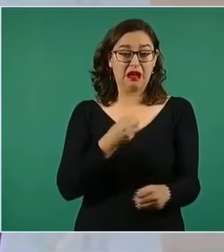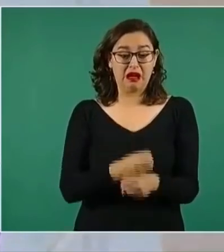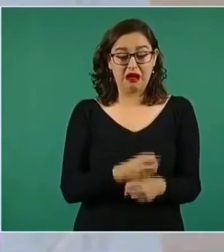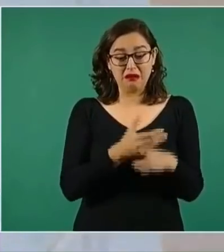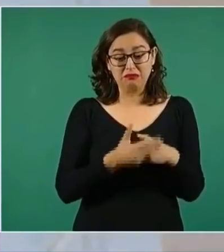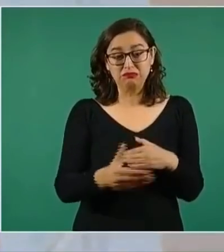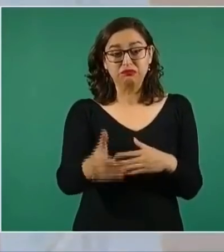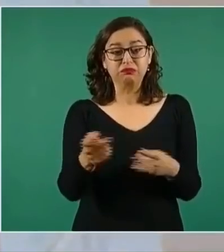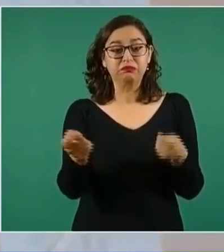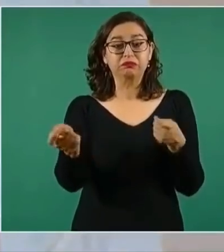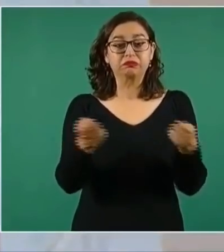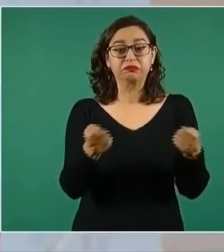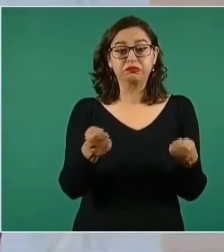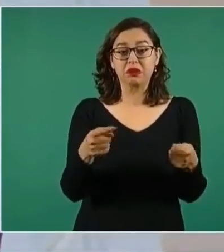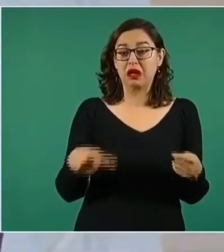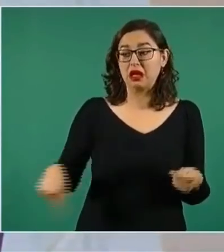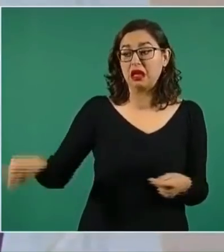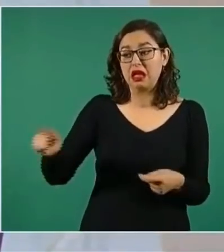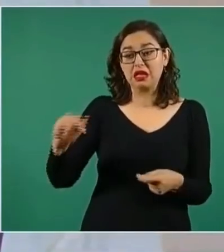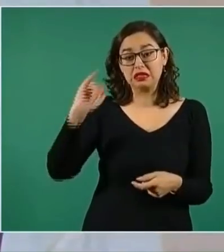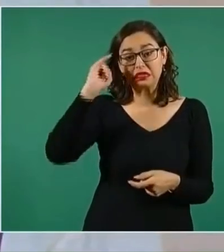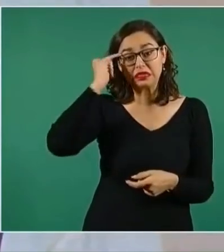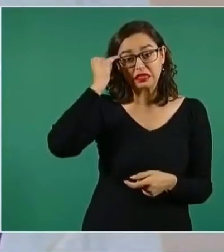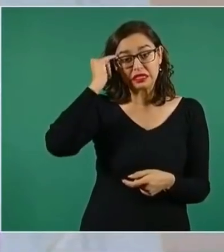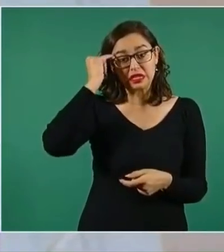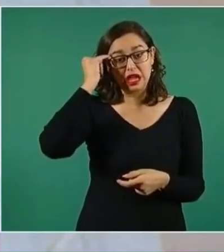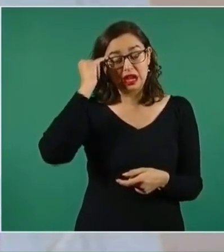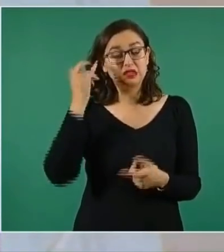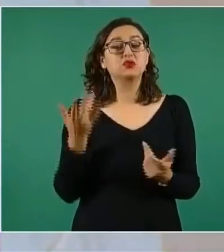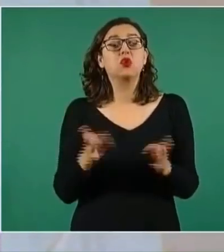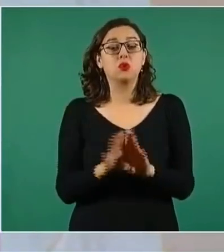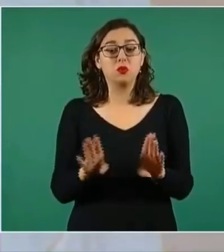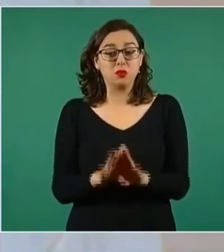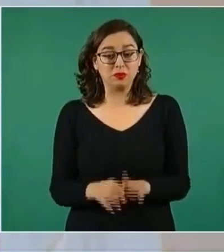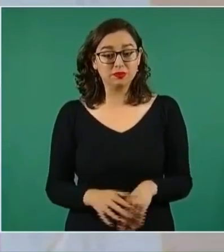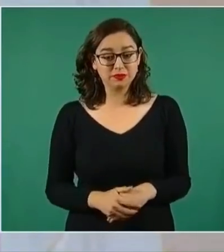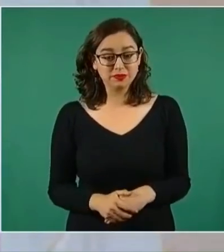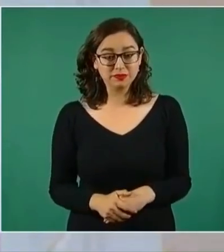los indígenas solo tuvieron 2 opciones: